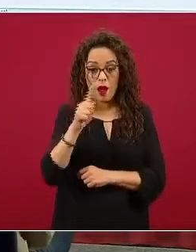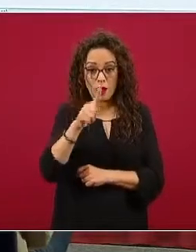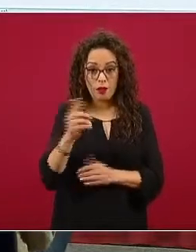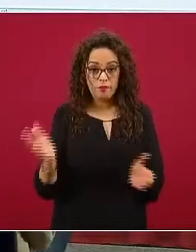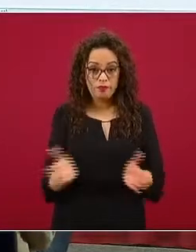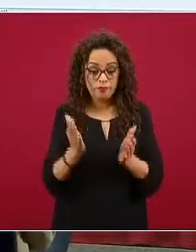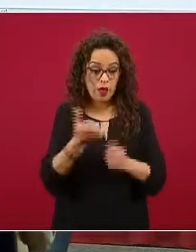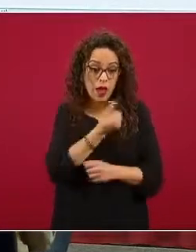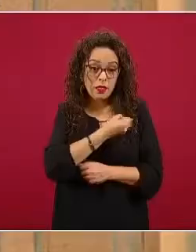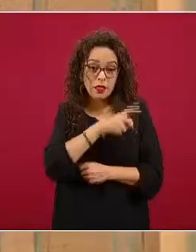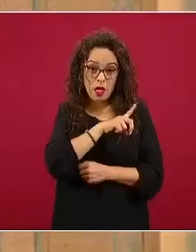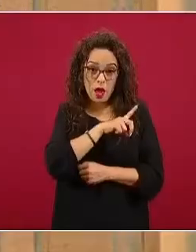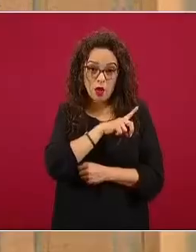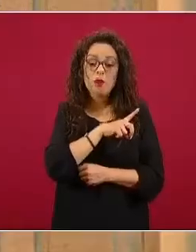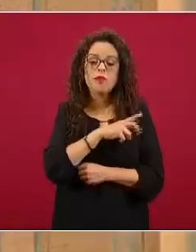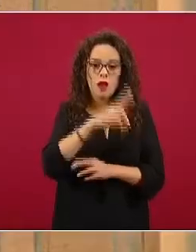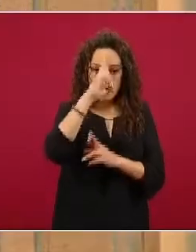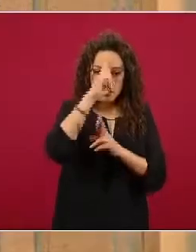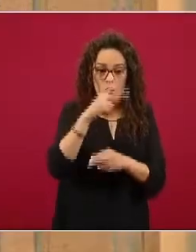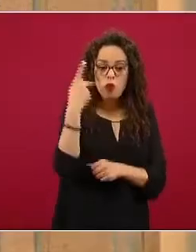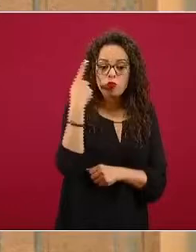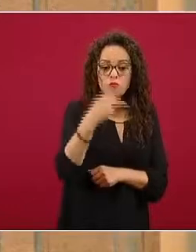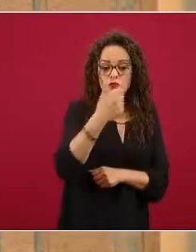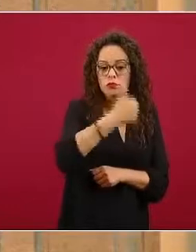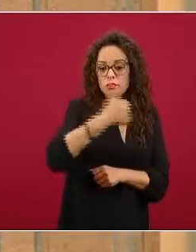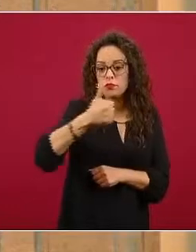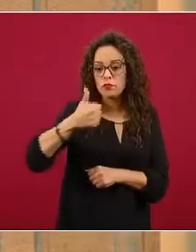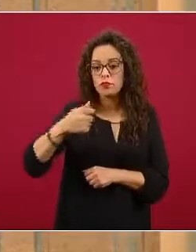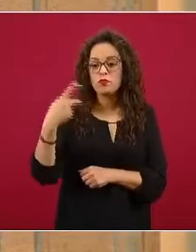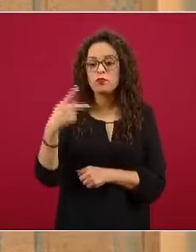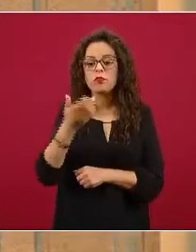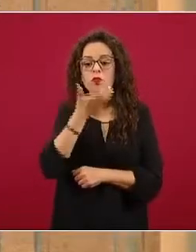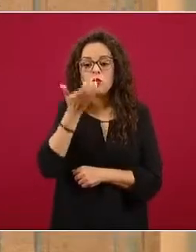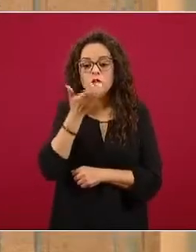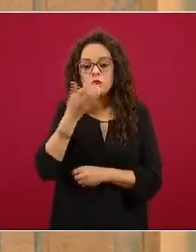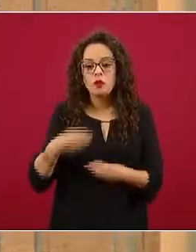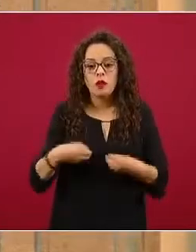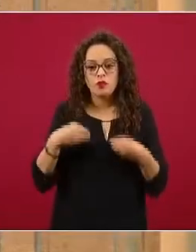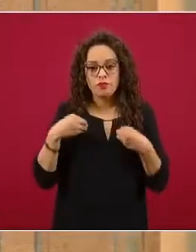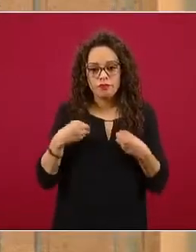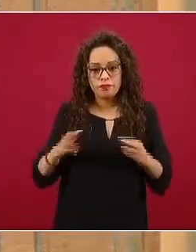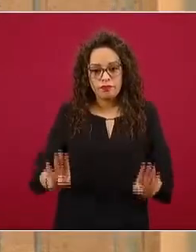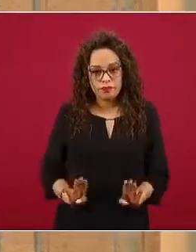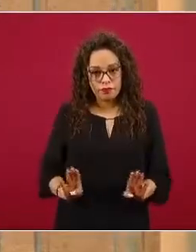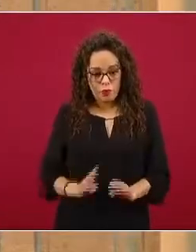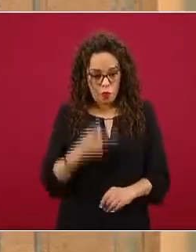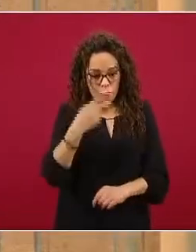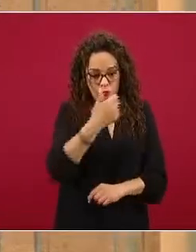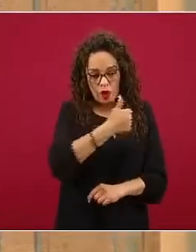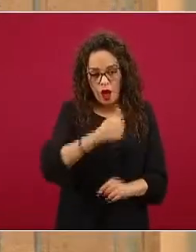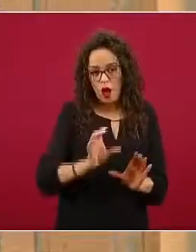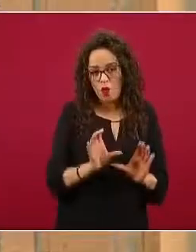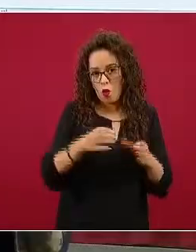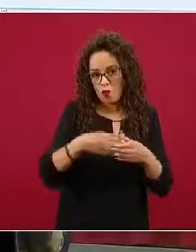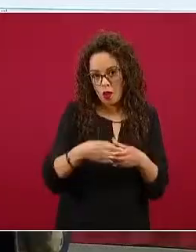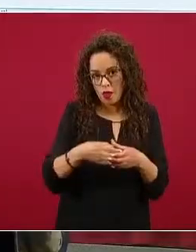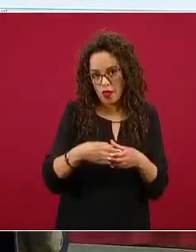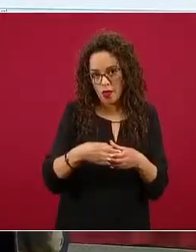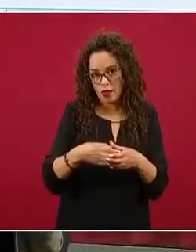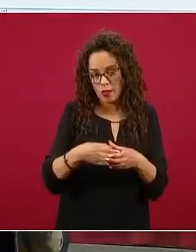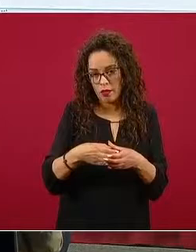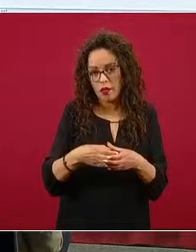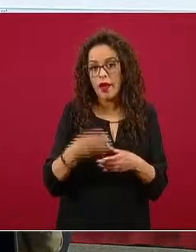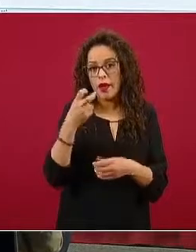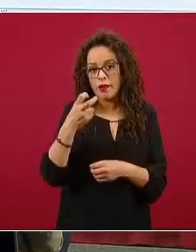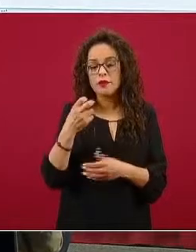con ellos, respetando los usos y los costumbres, los mismos modismos propios de cada comunidad, y que nos sirven